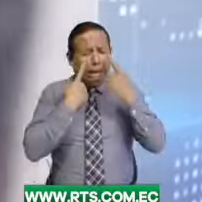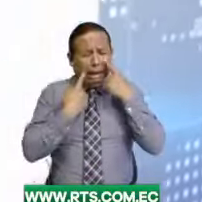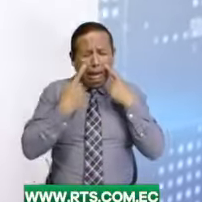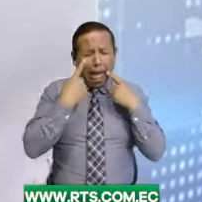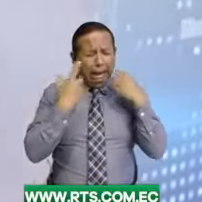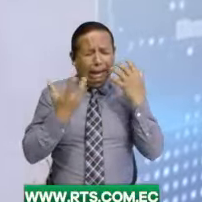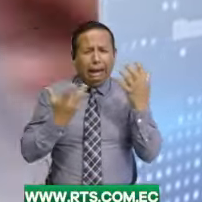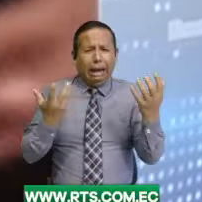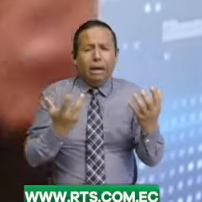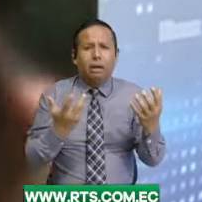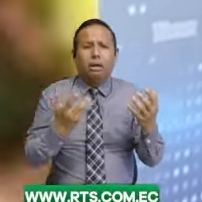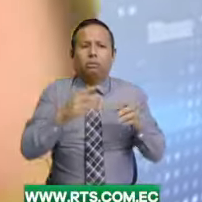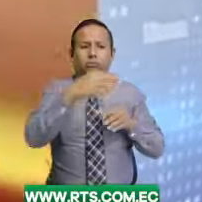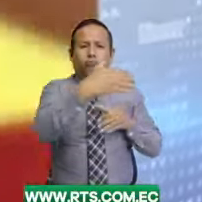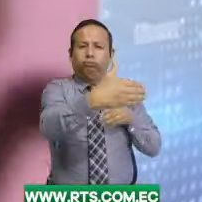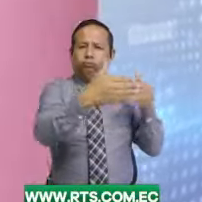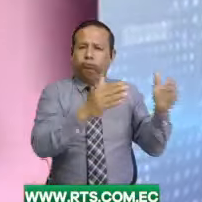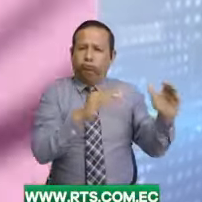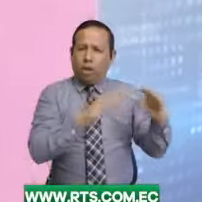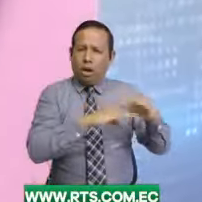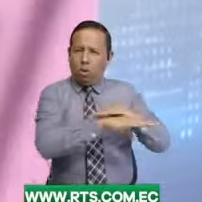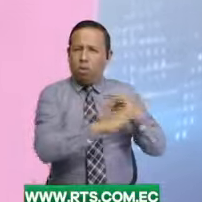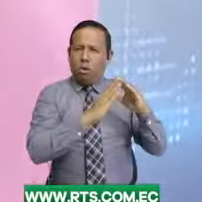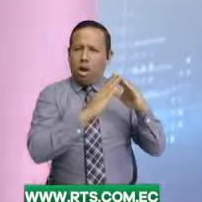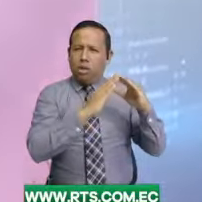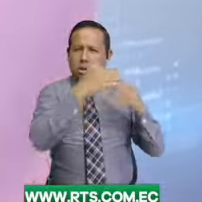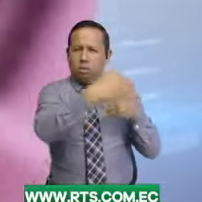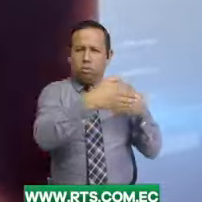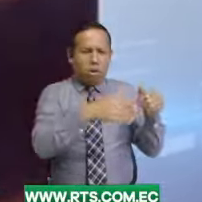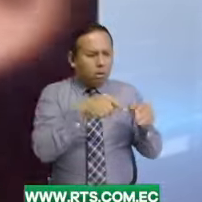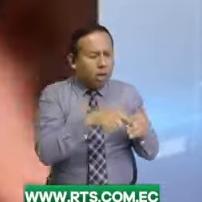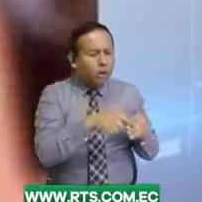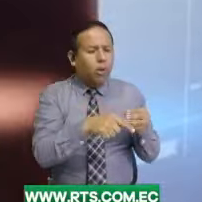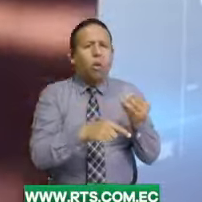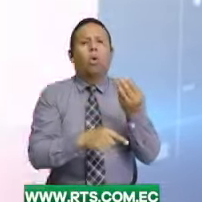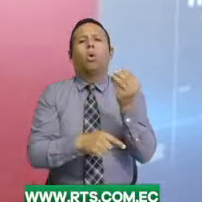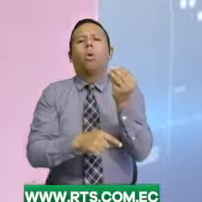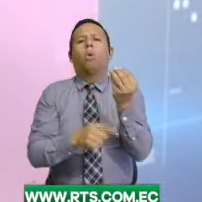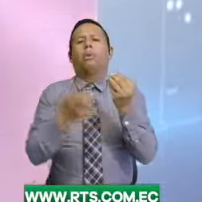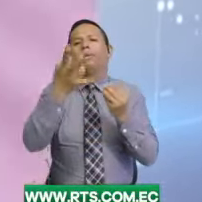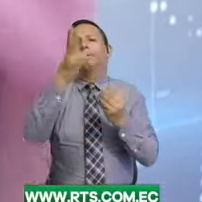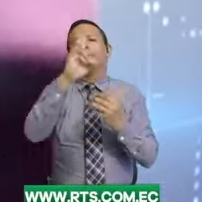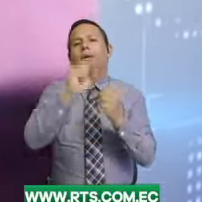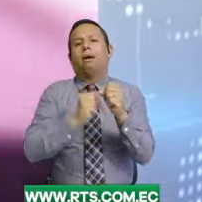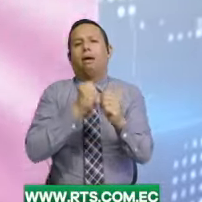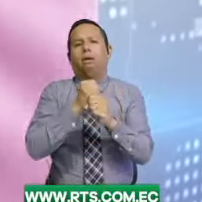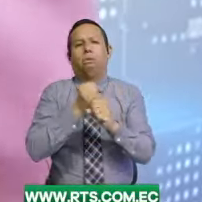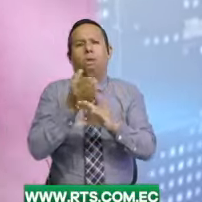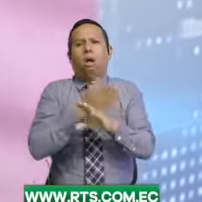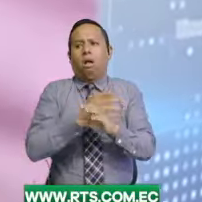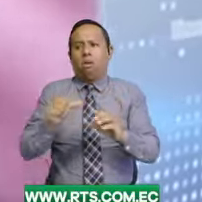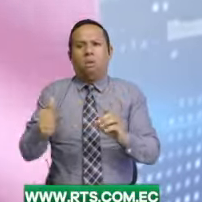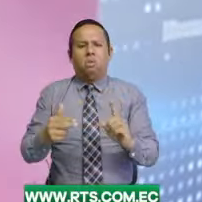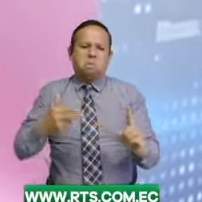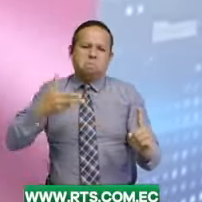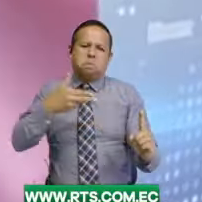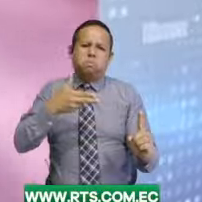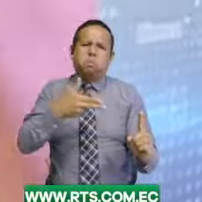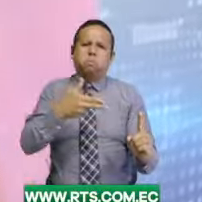Y de una de las habitaciones de esta casa, los moradores sacan a un adolescente de 17 años, quien recibió múltiples